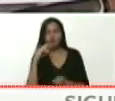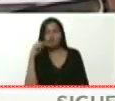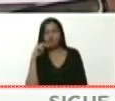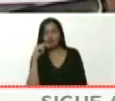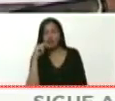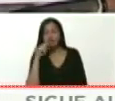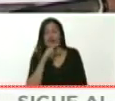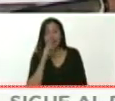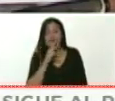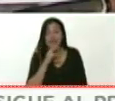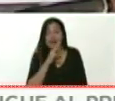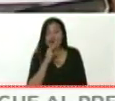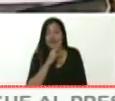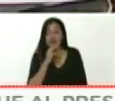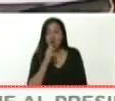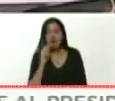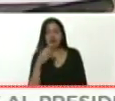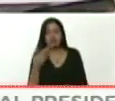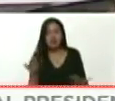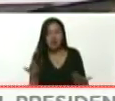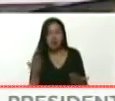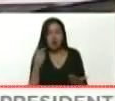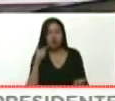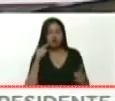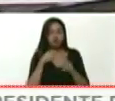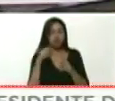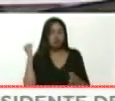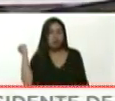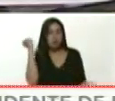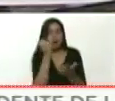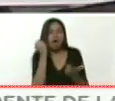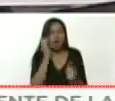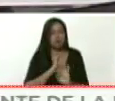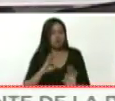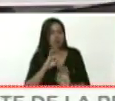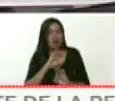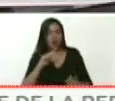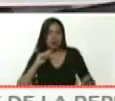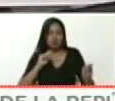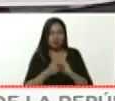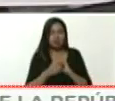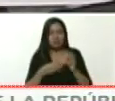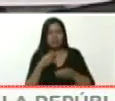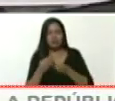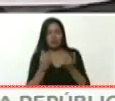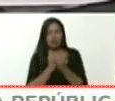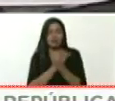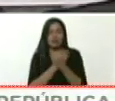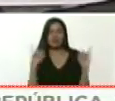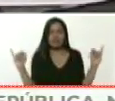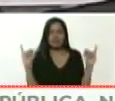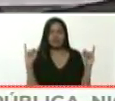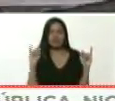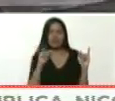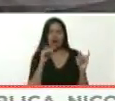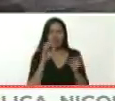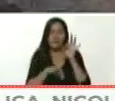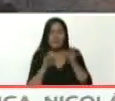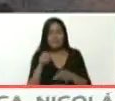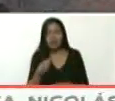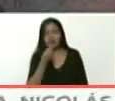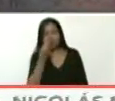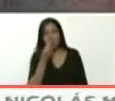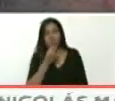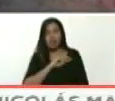llaneros, ahora están no con una lanza en la mano, no, ahora están gestando la independencia